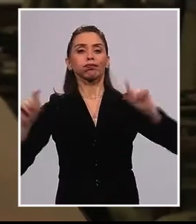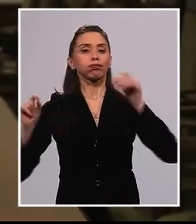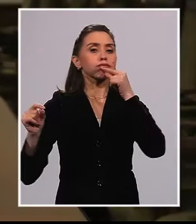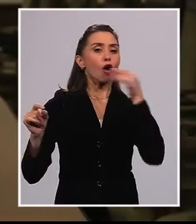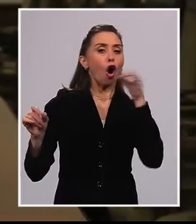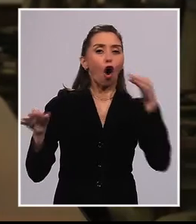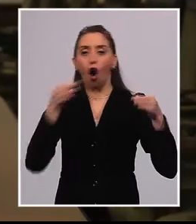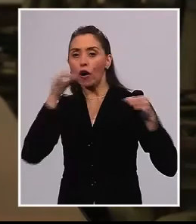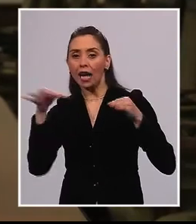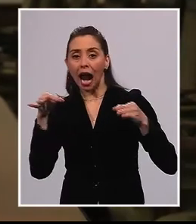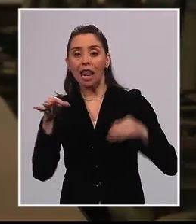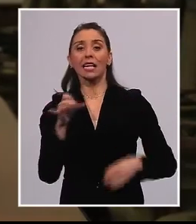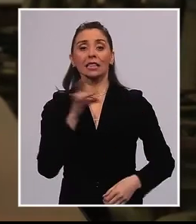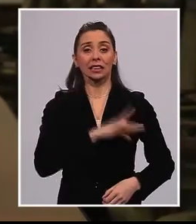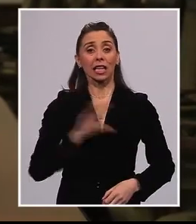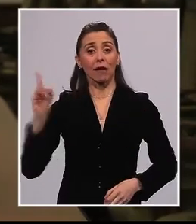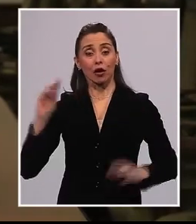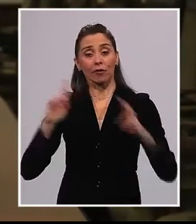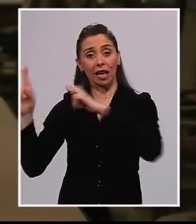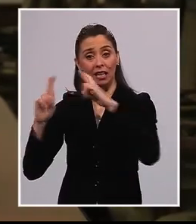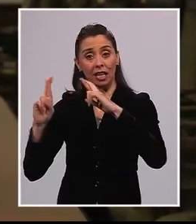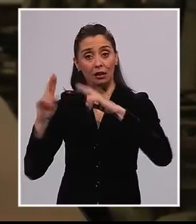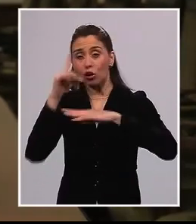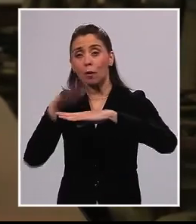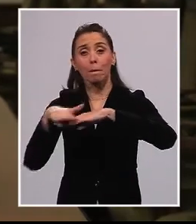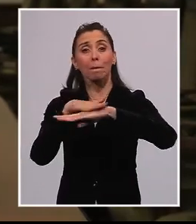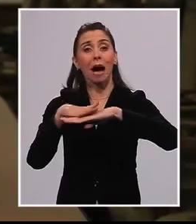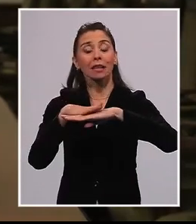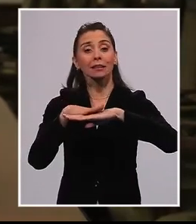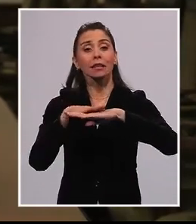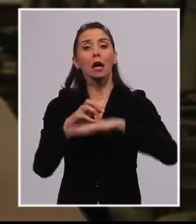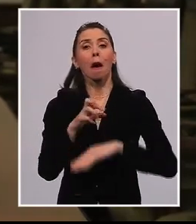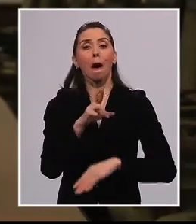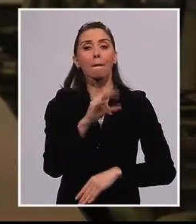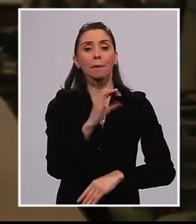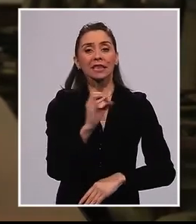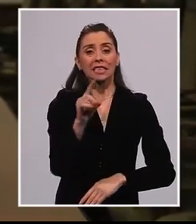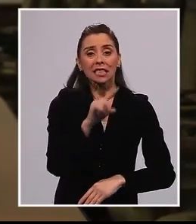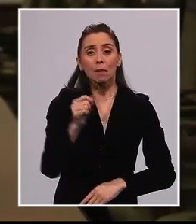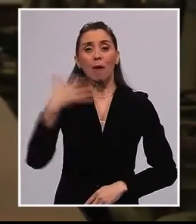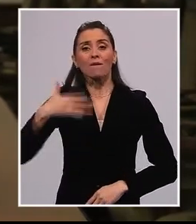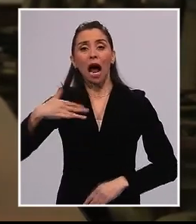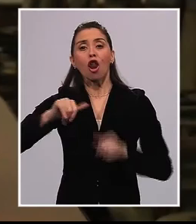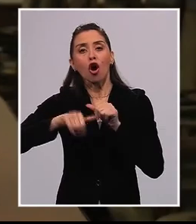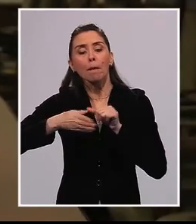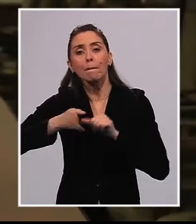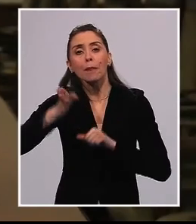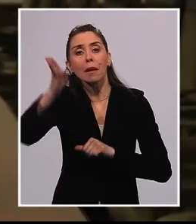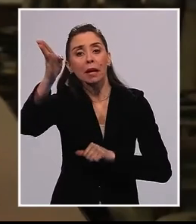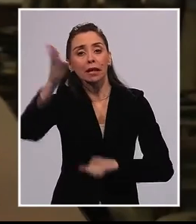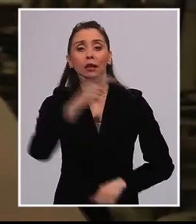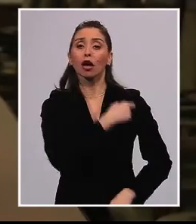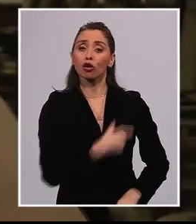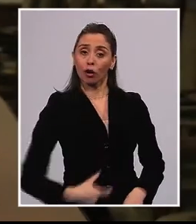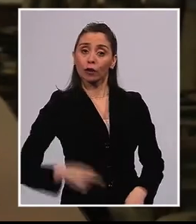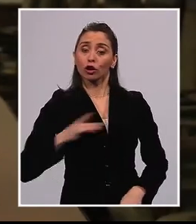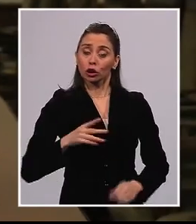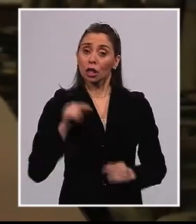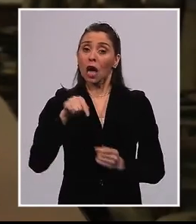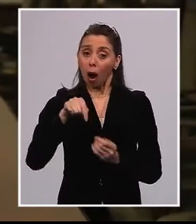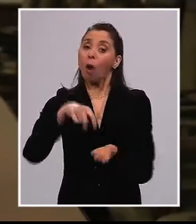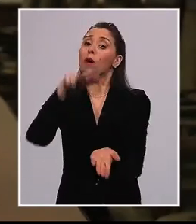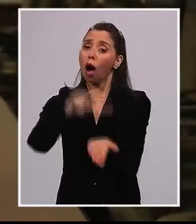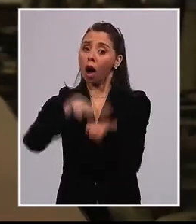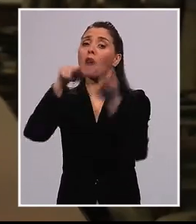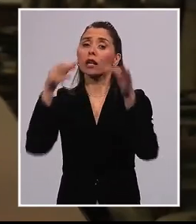las relaciones entre chile y bolivia deben sustentarse en principios y valores permanentes los que el gobierno de chile reafirma en esta